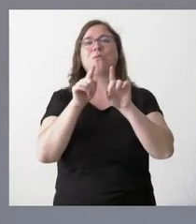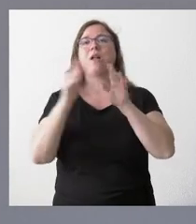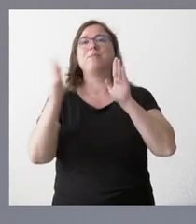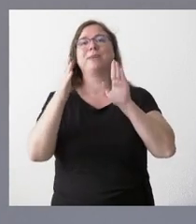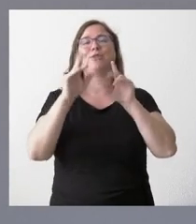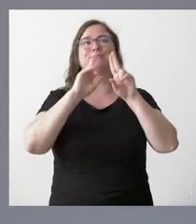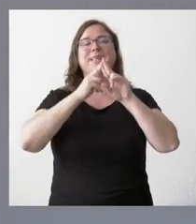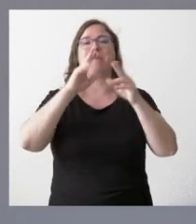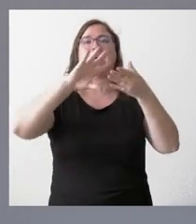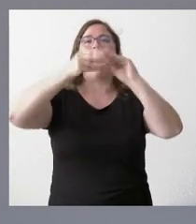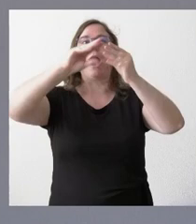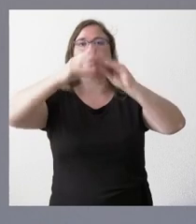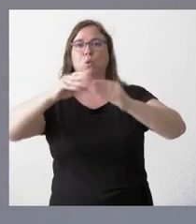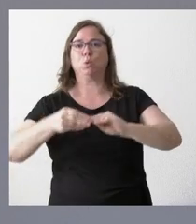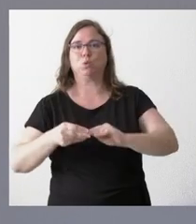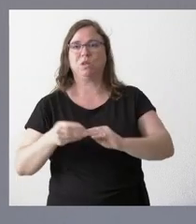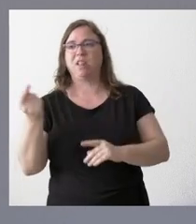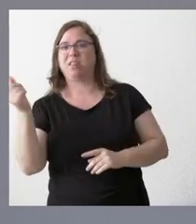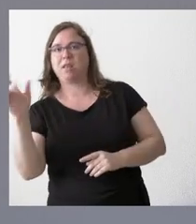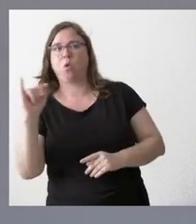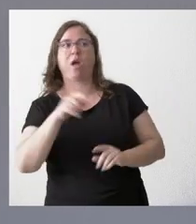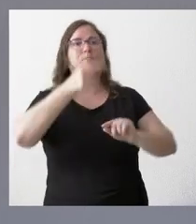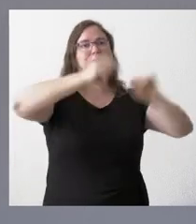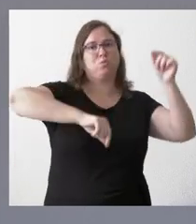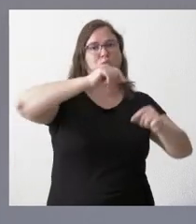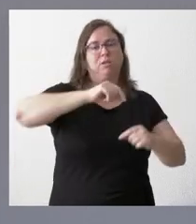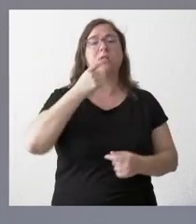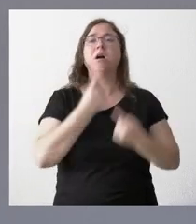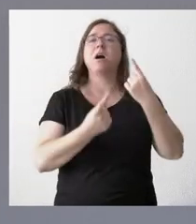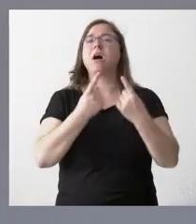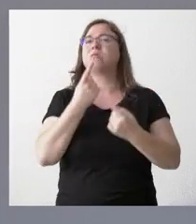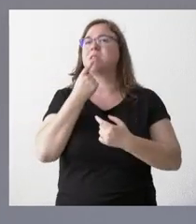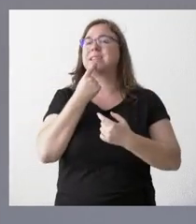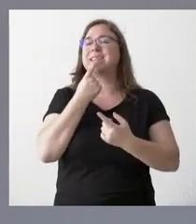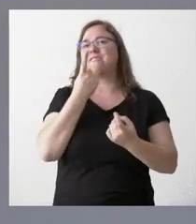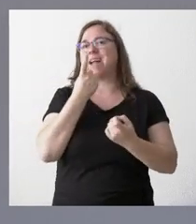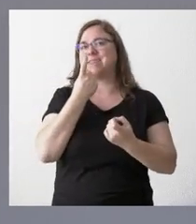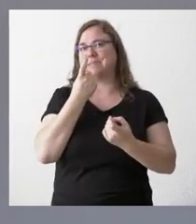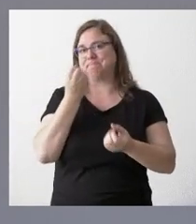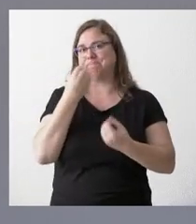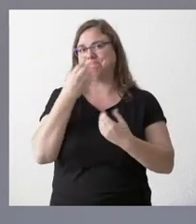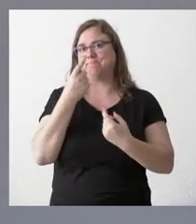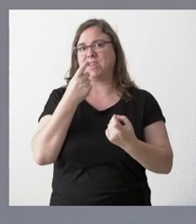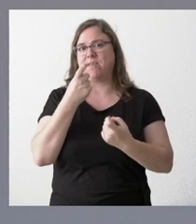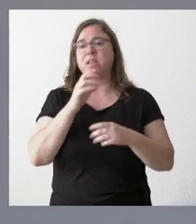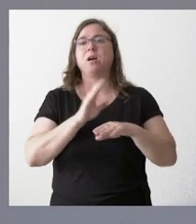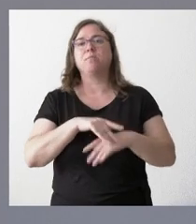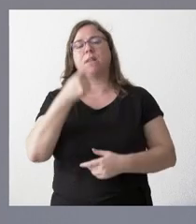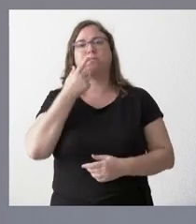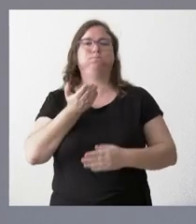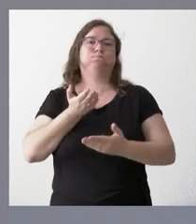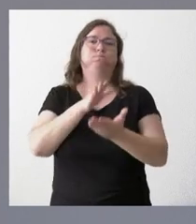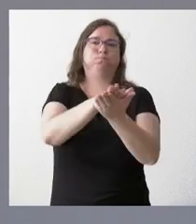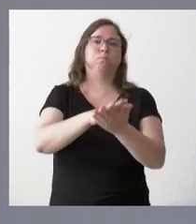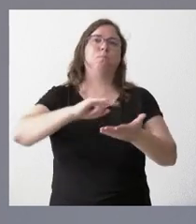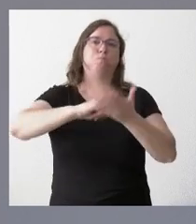ajuste a las cifras definitivas que vamos conociendo. Hay algunas informaciones que todavía precisamos para poder presentar el